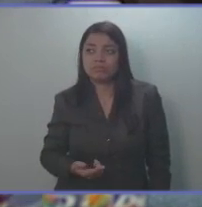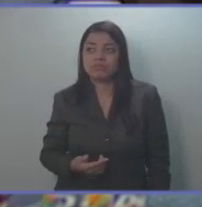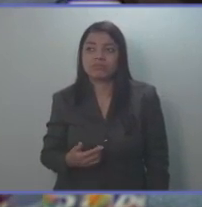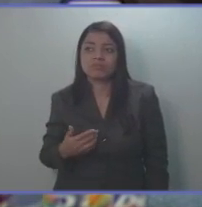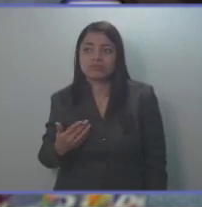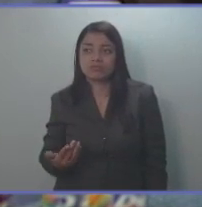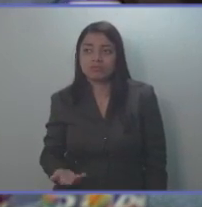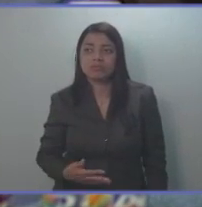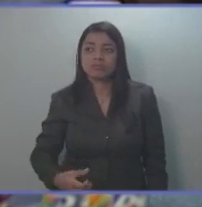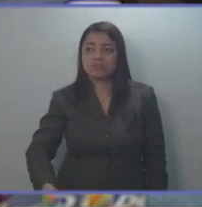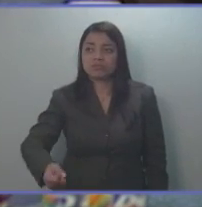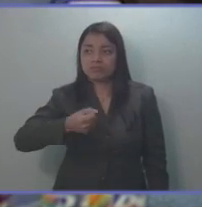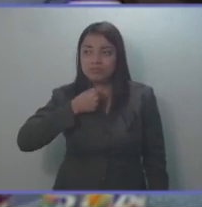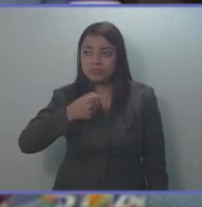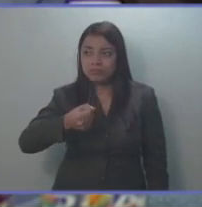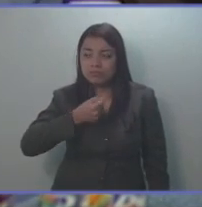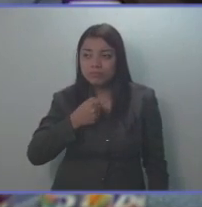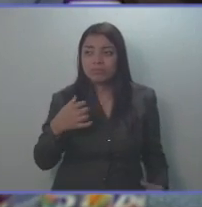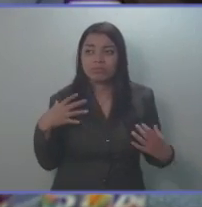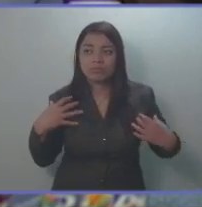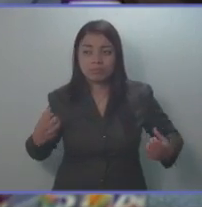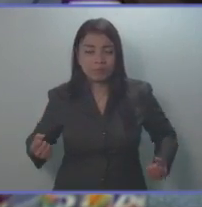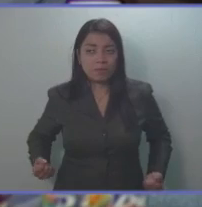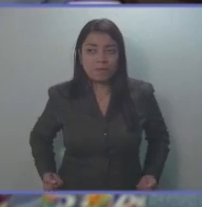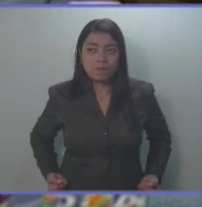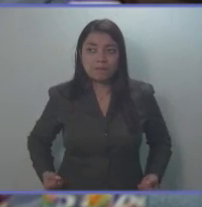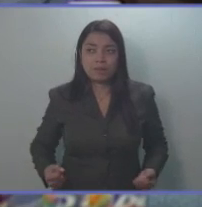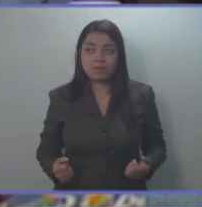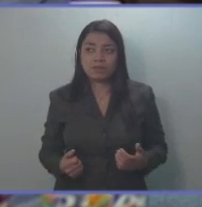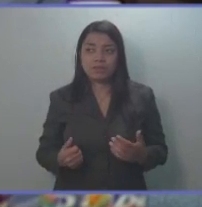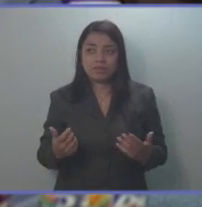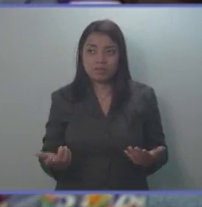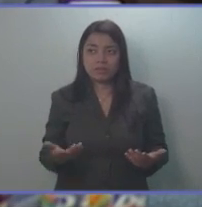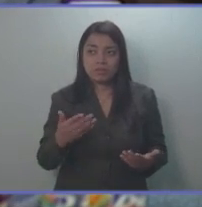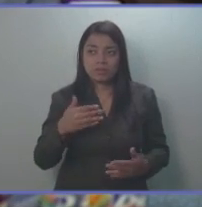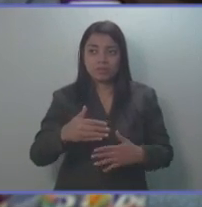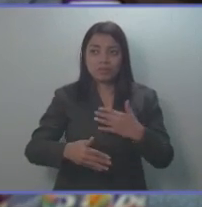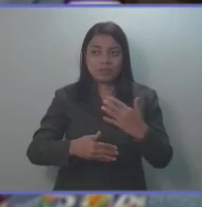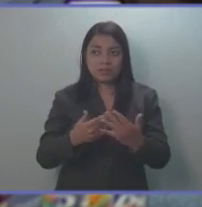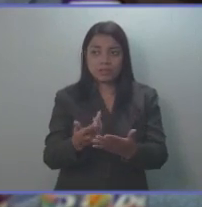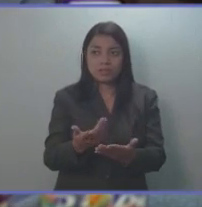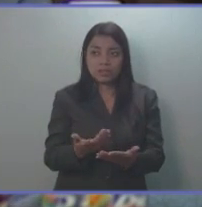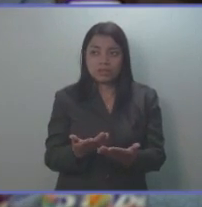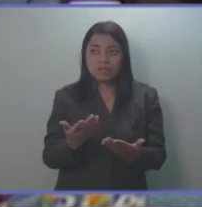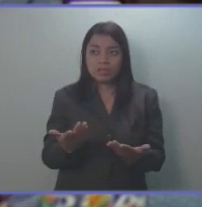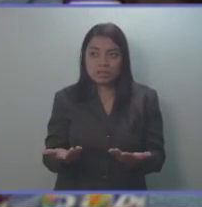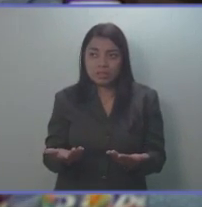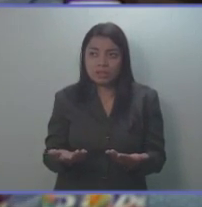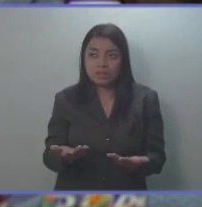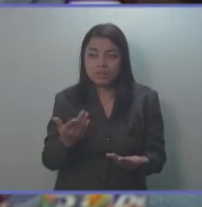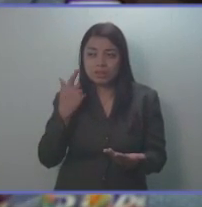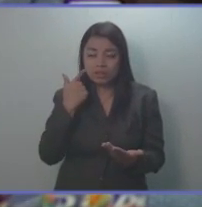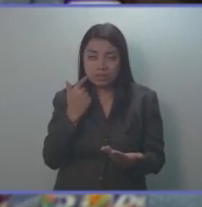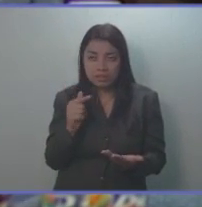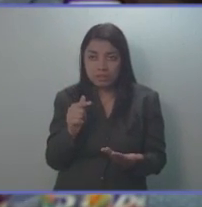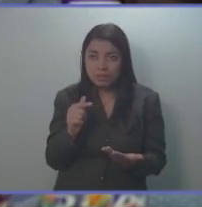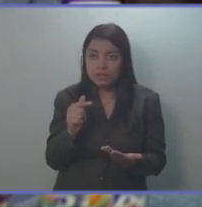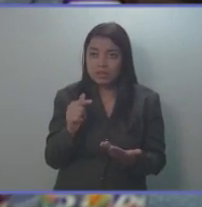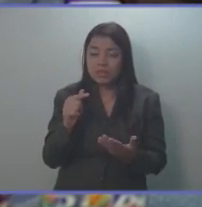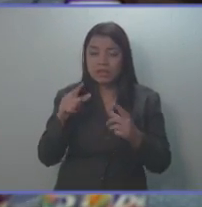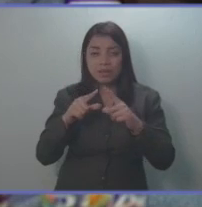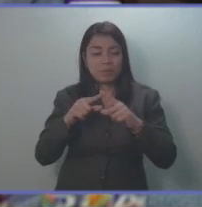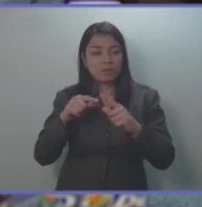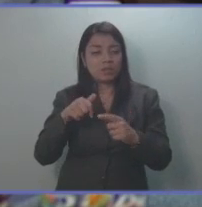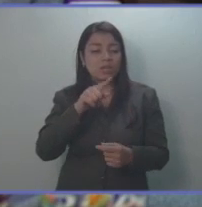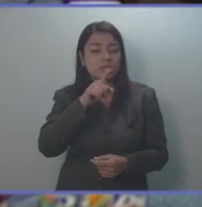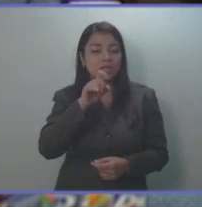son datos que el mismo gobierno de la República, a través de Protección Civil, ha manifestado.